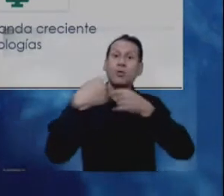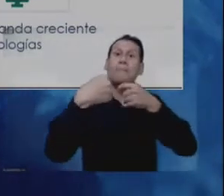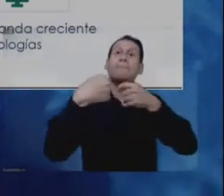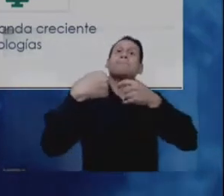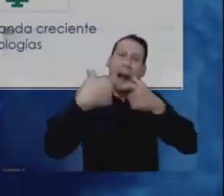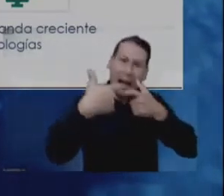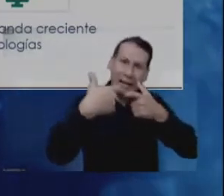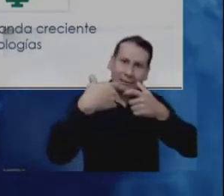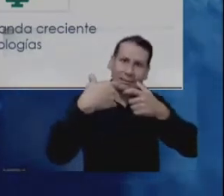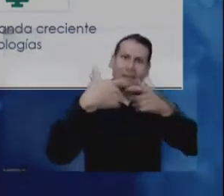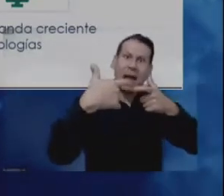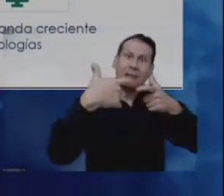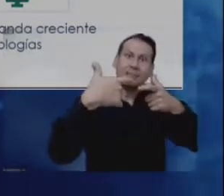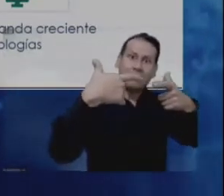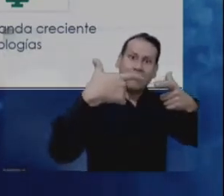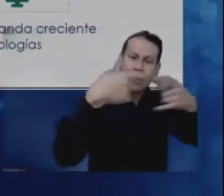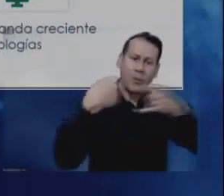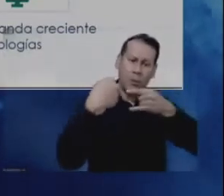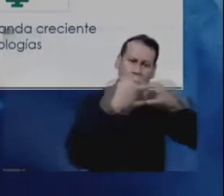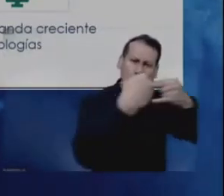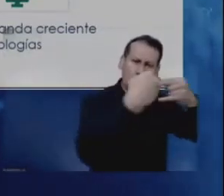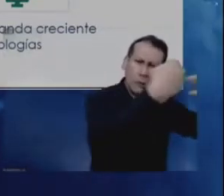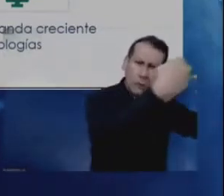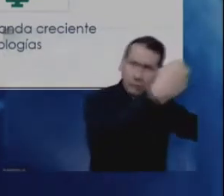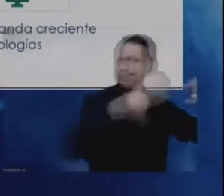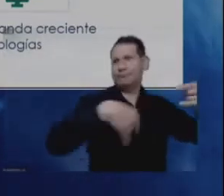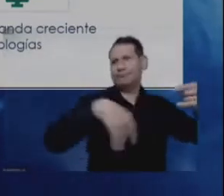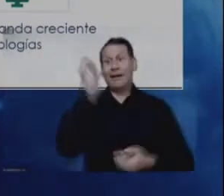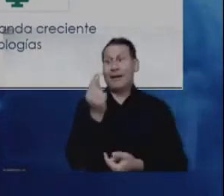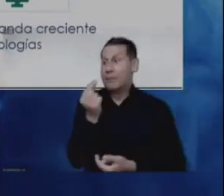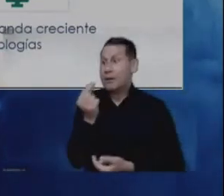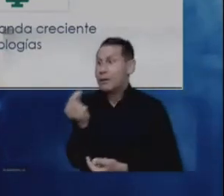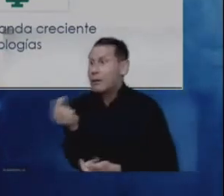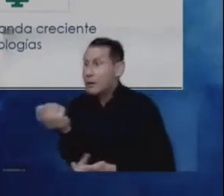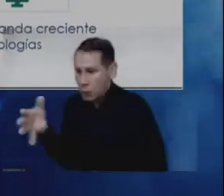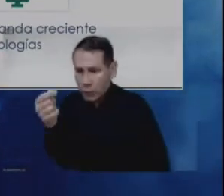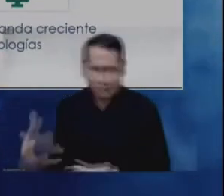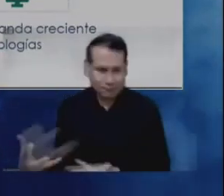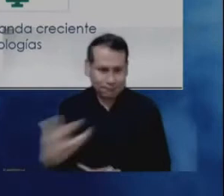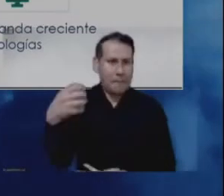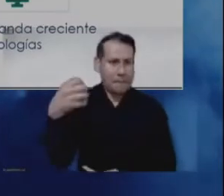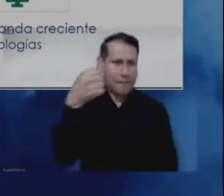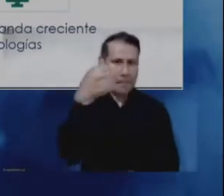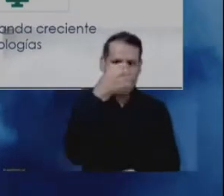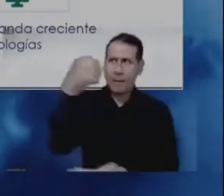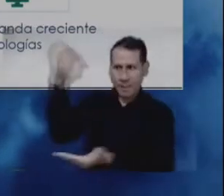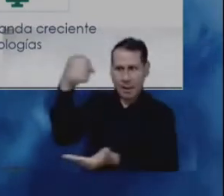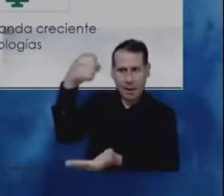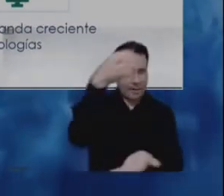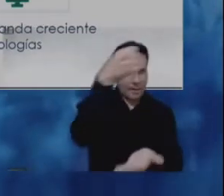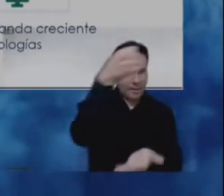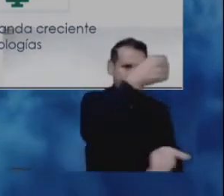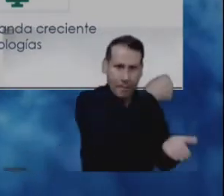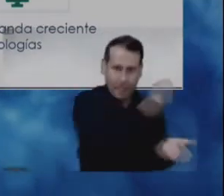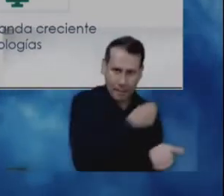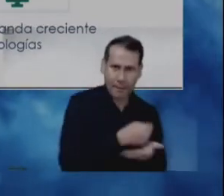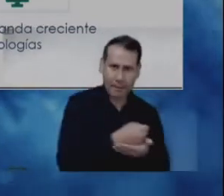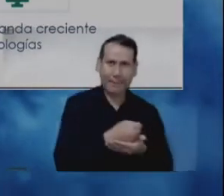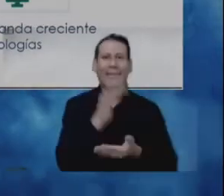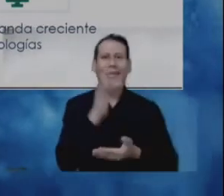unas mayores inversiones también dentro del sector de la economía, dentro del sector específicamente de las TIC. Pero claramente